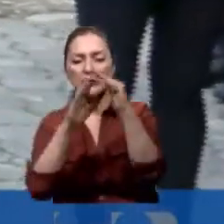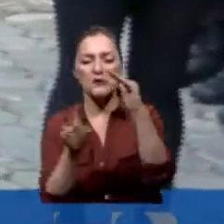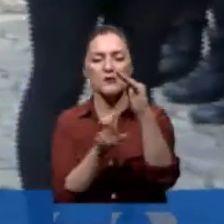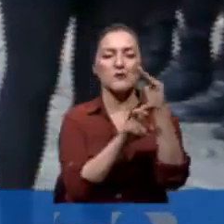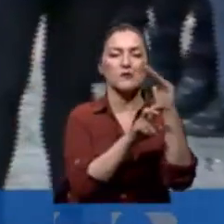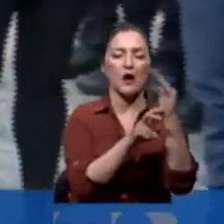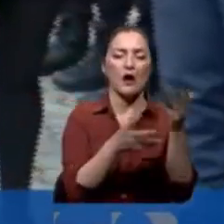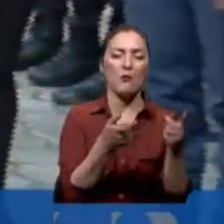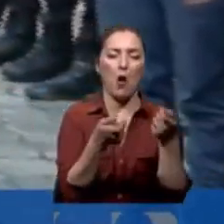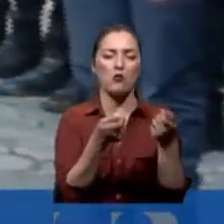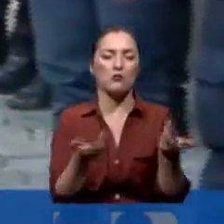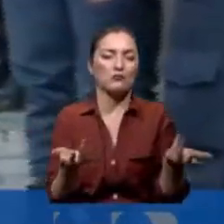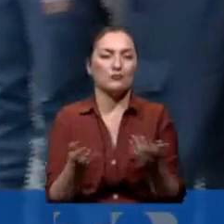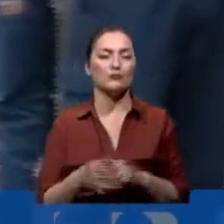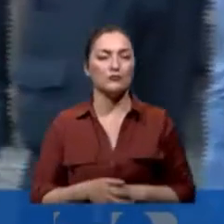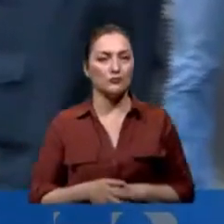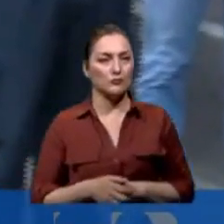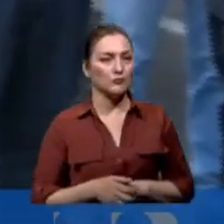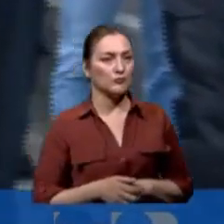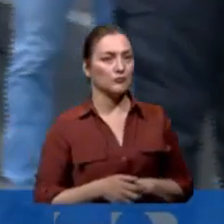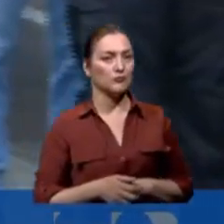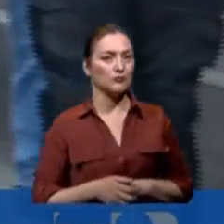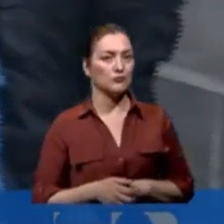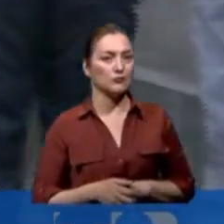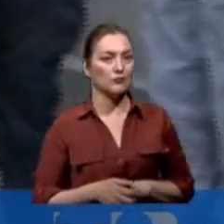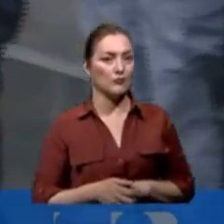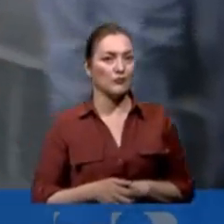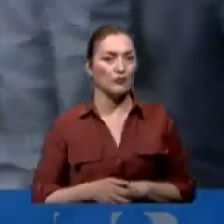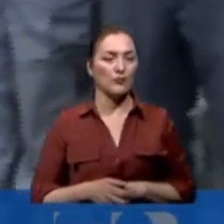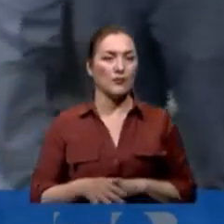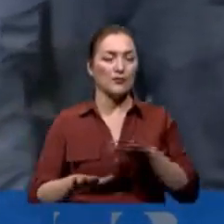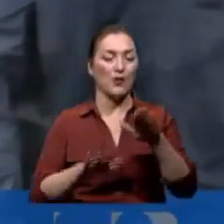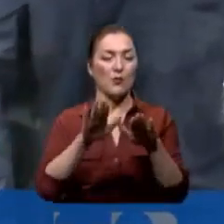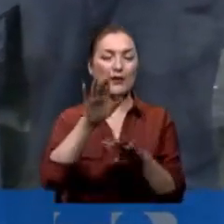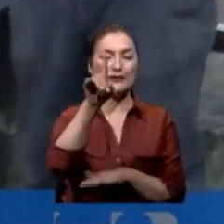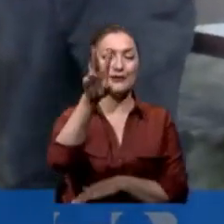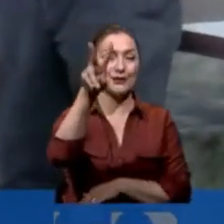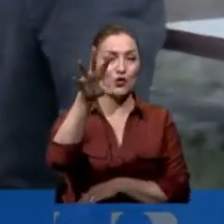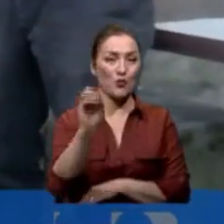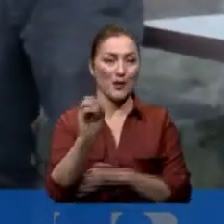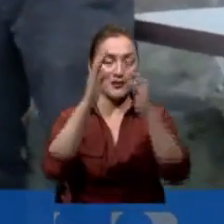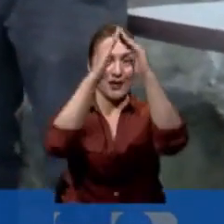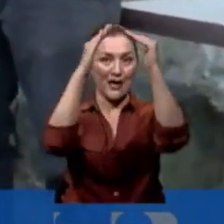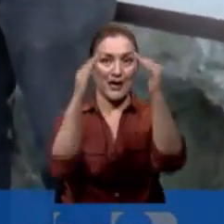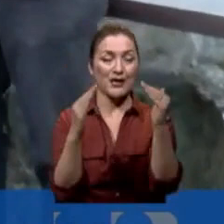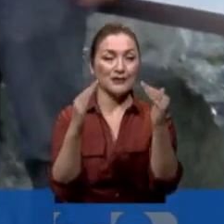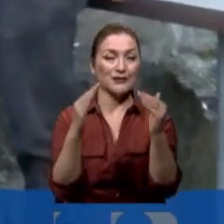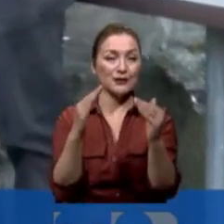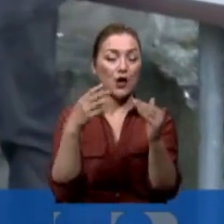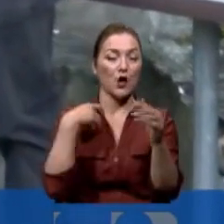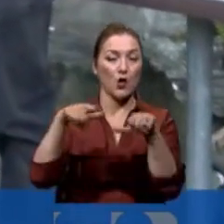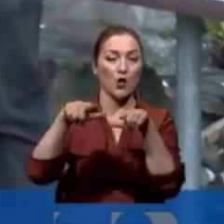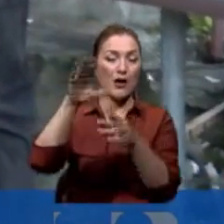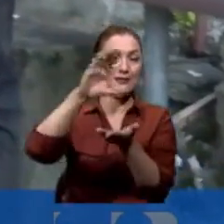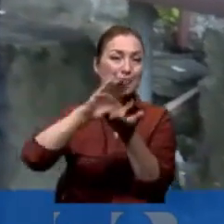delincuentes bueno de lo que conocemos habría aproximadamente 120 inmuebles solamente acá en el